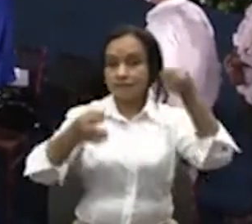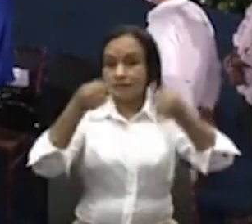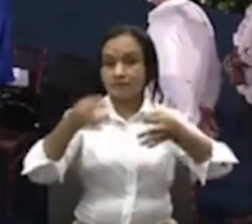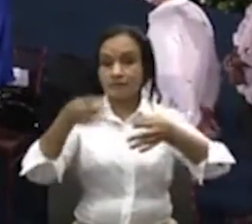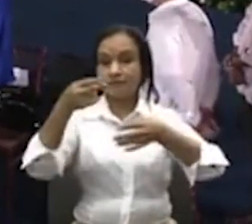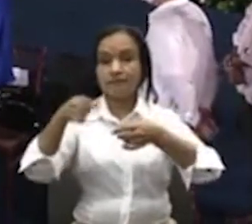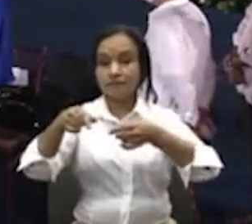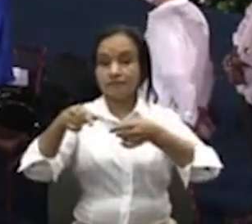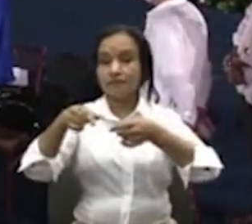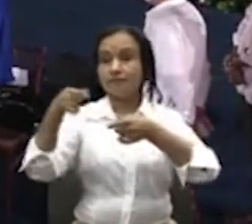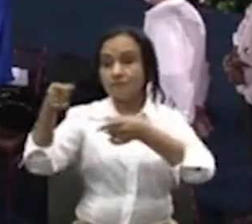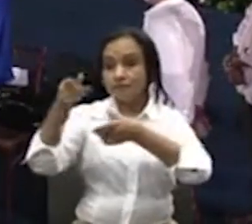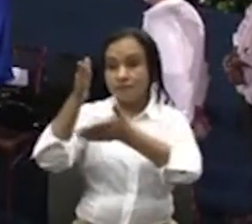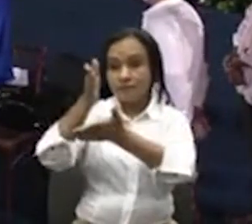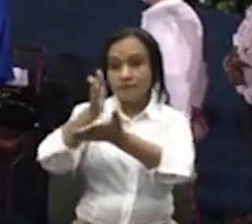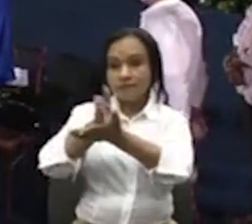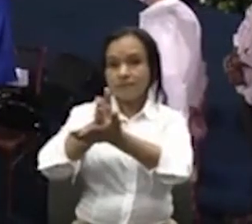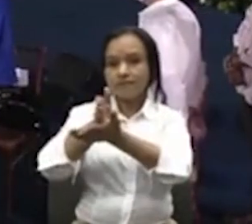Haya,